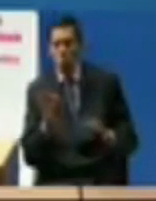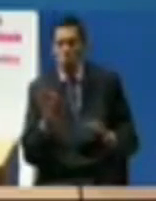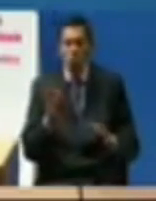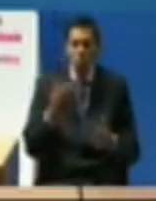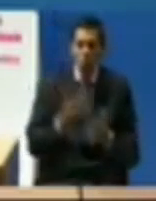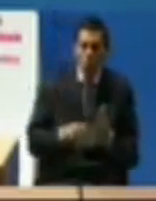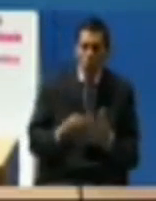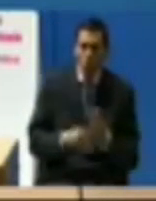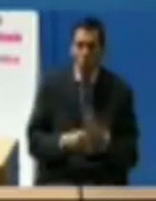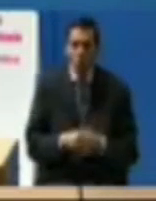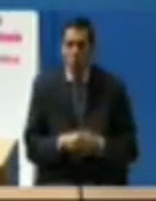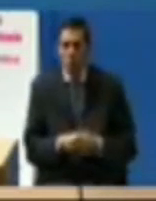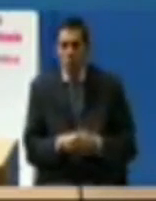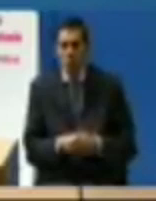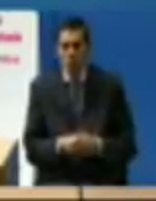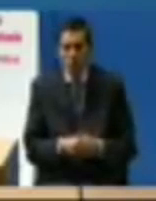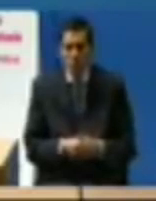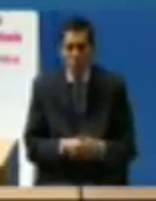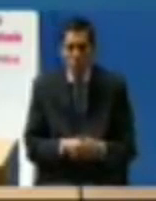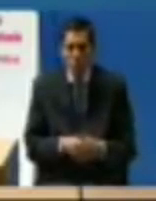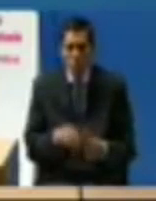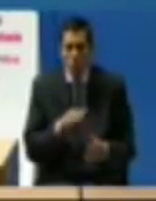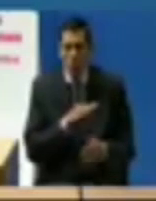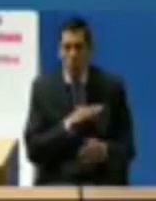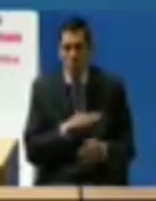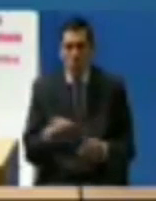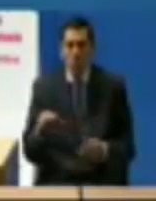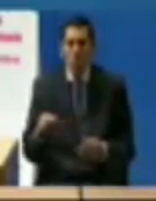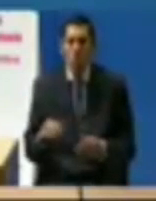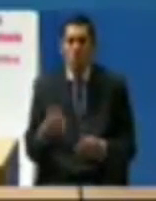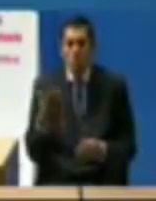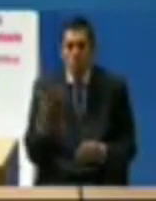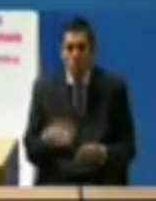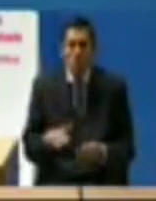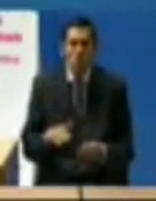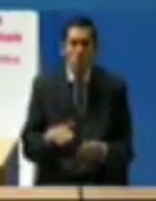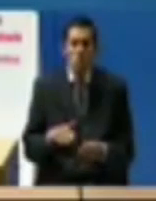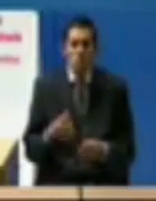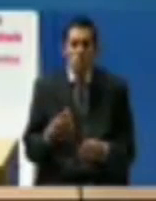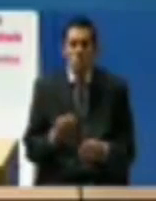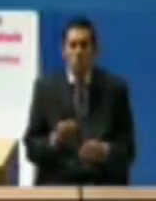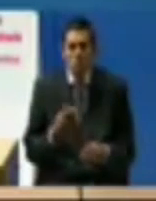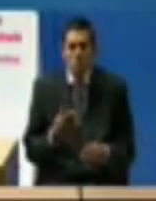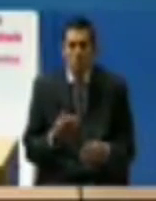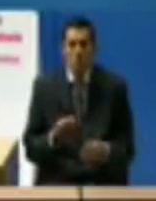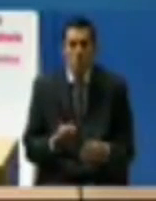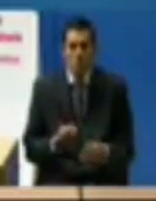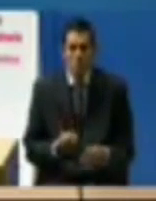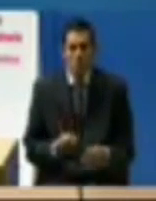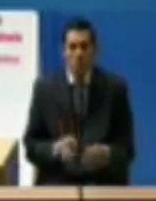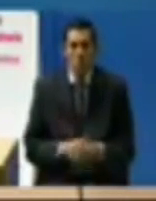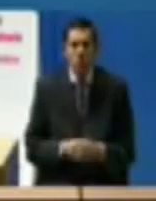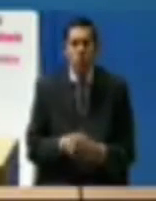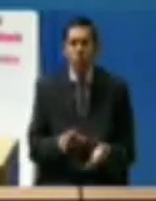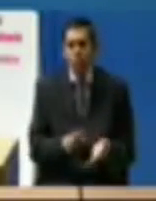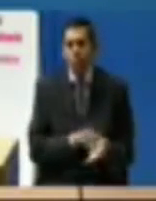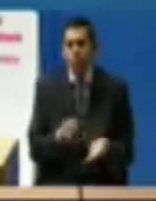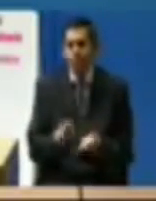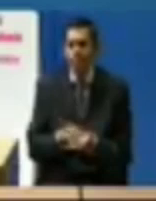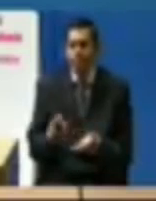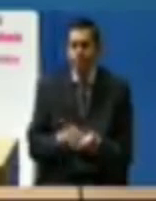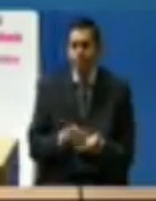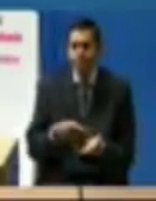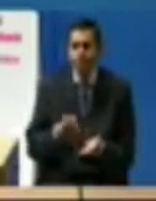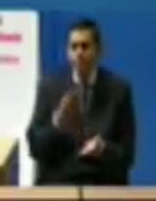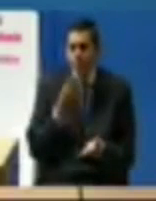espacios y poder recuperar la experiencia de ese trabajo, replicar las buenas prácticas y atender